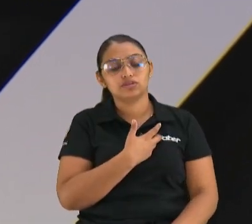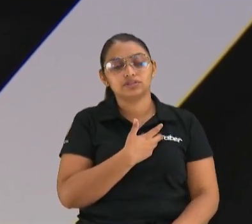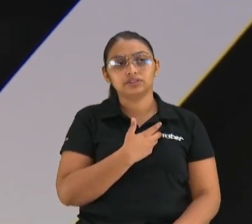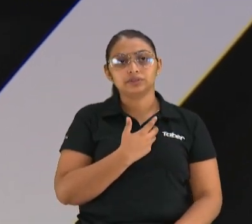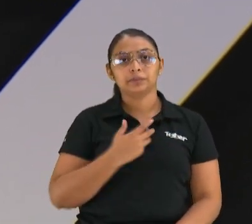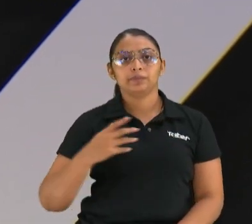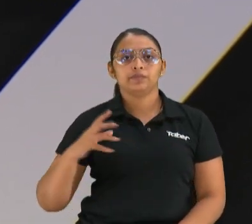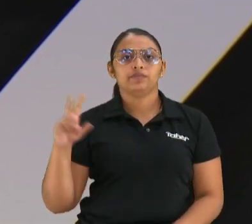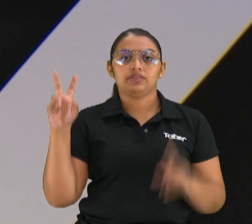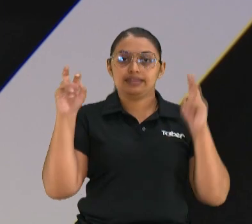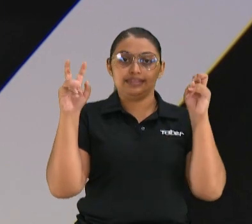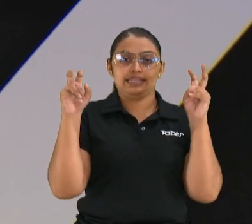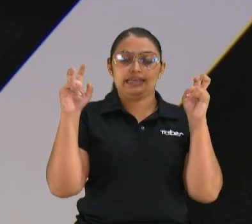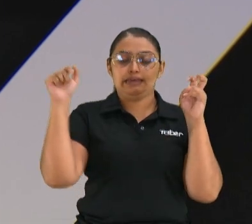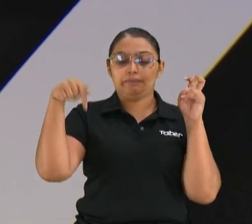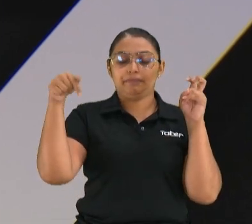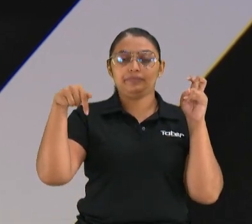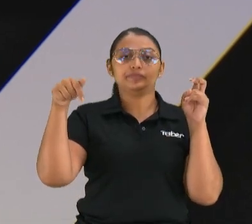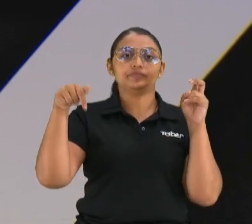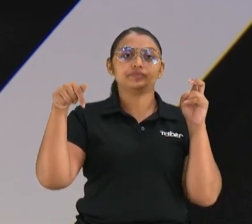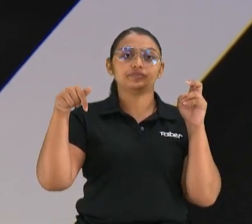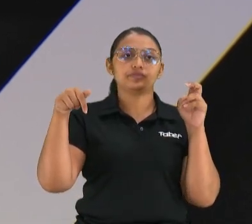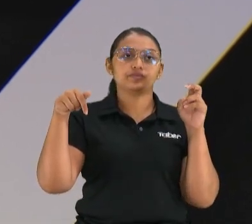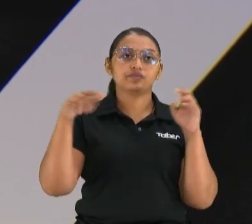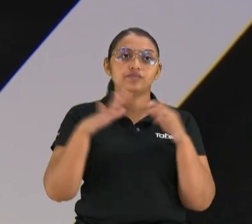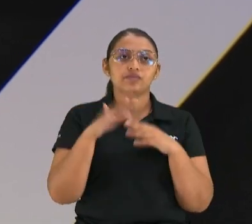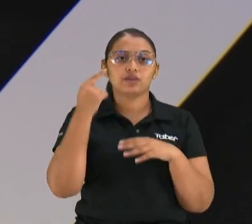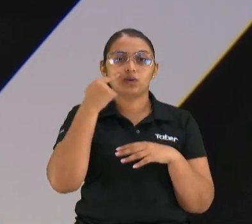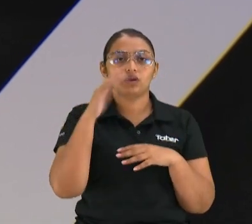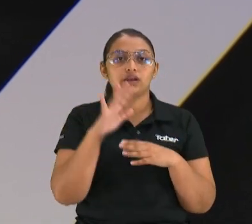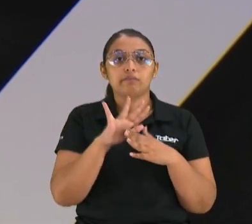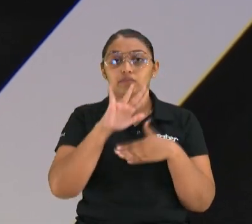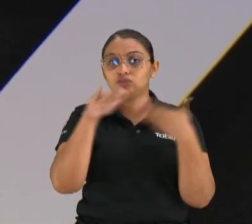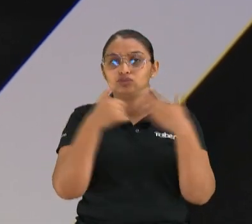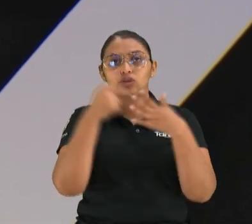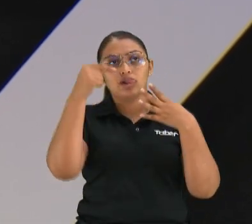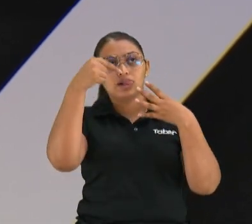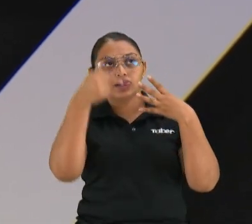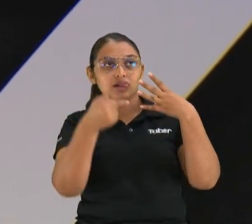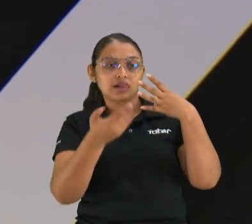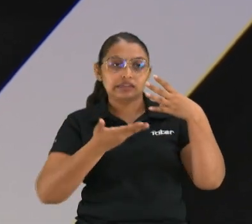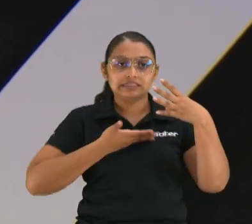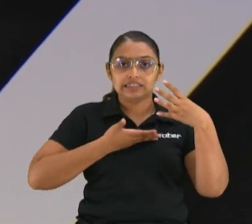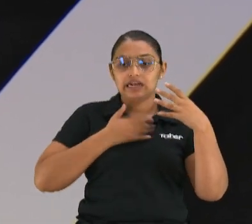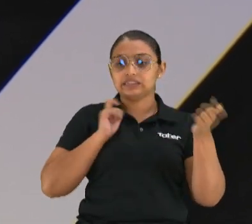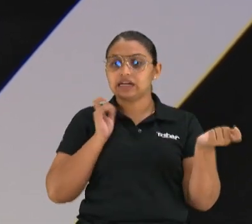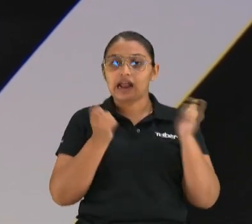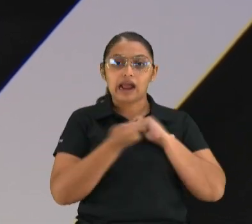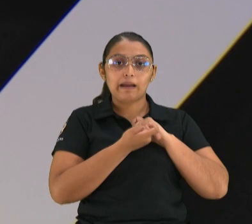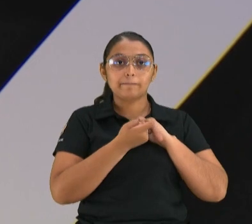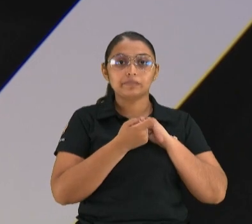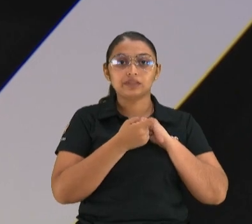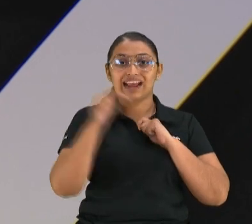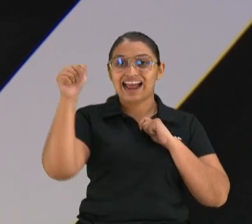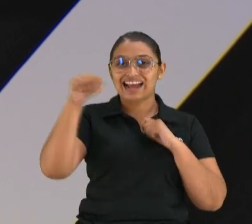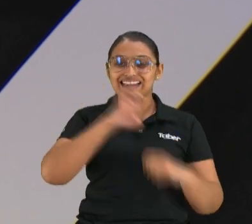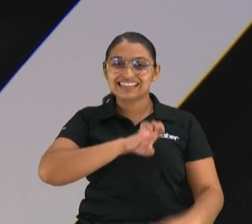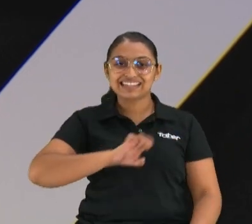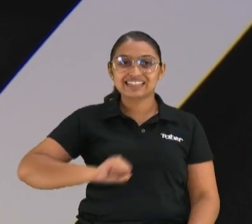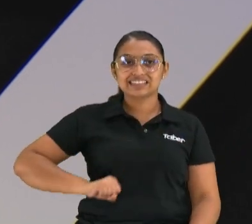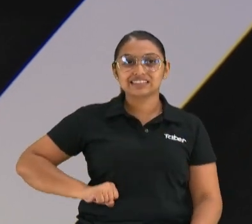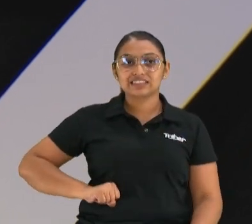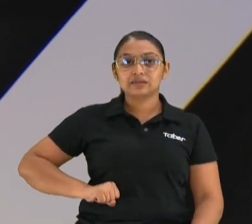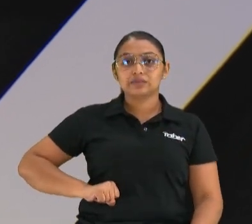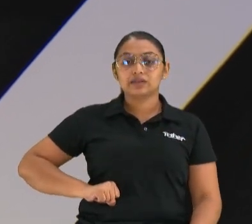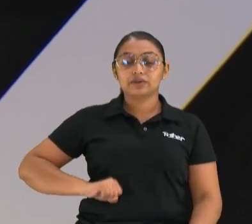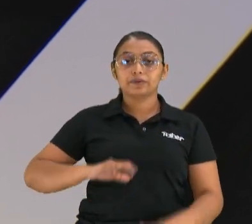lo requiera todos los derechos van cambiando todo es un delito el delito más grande en El Salvador en pocos meses